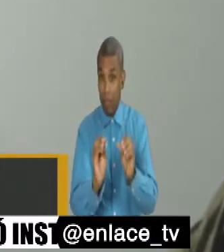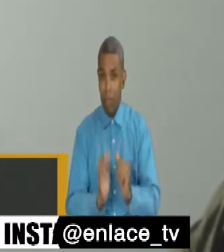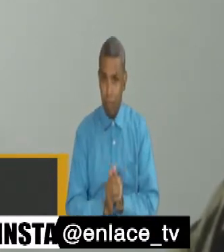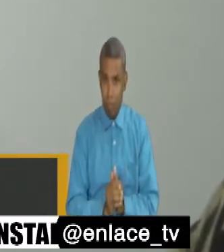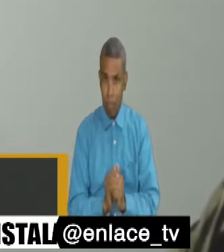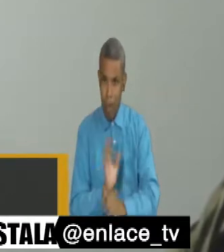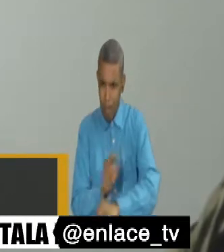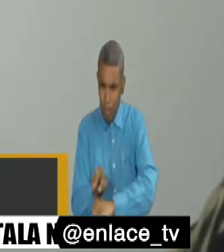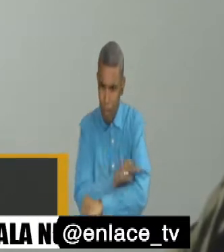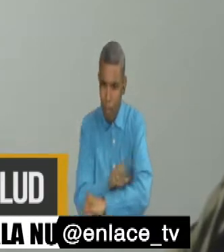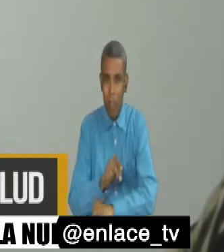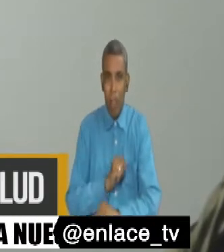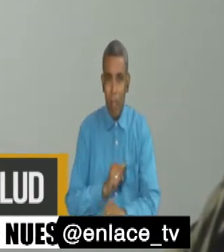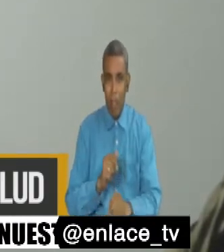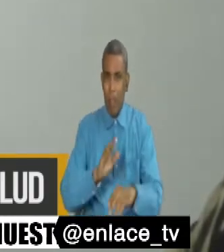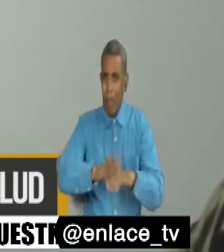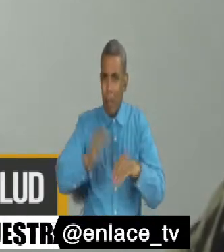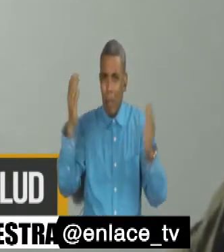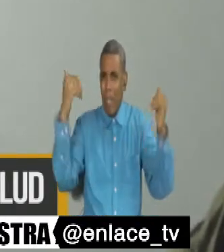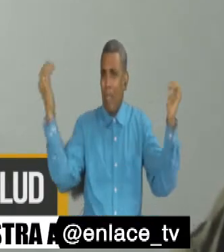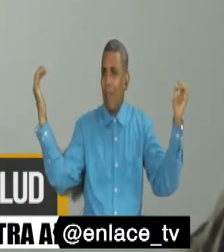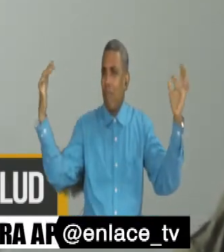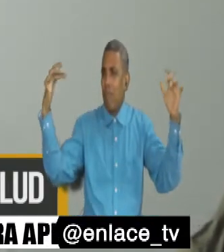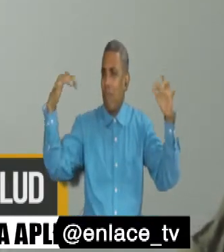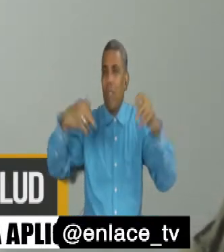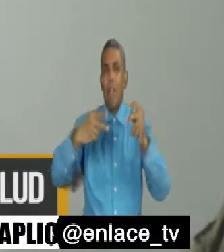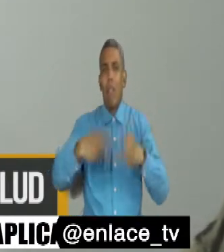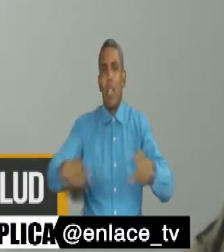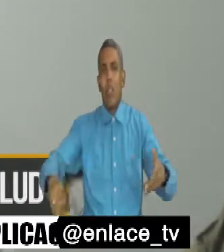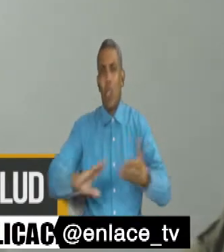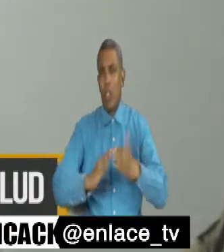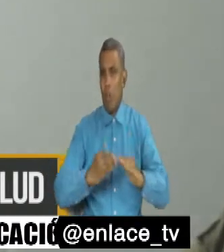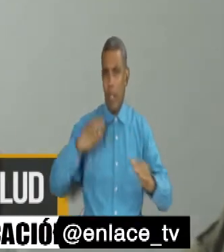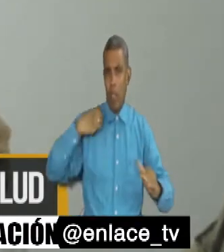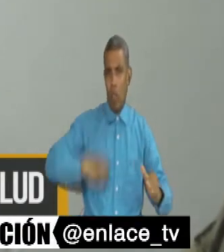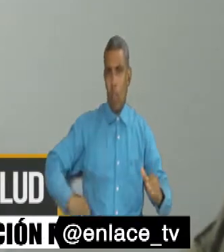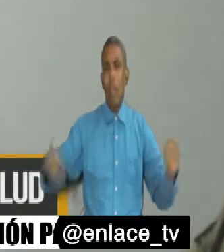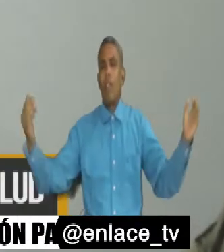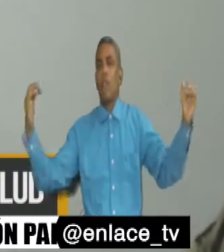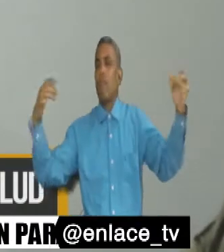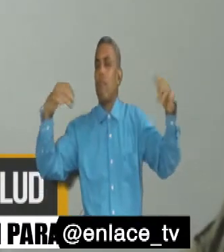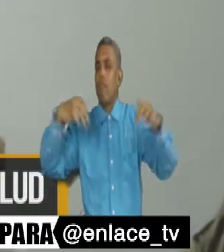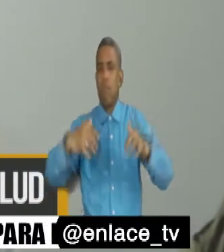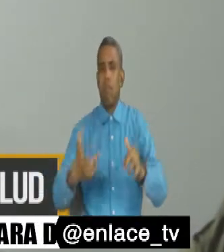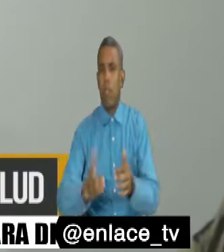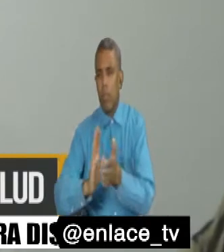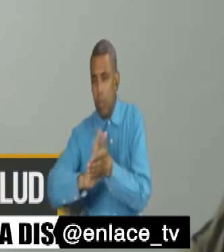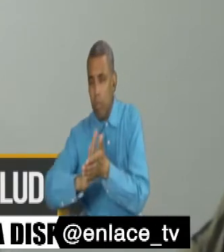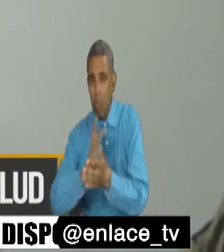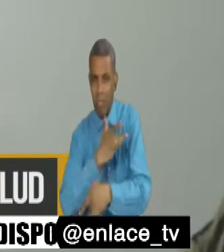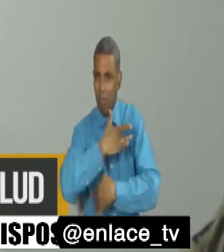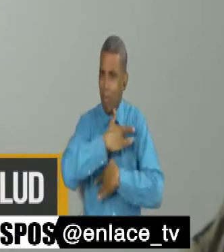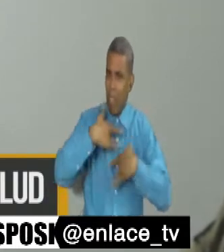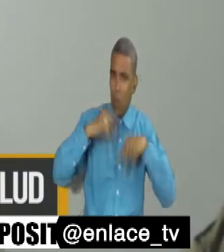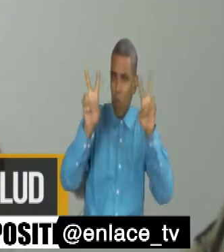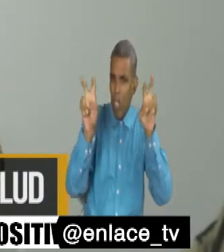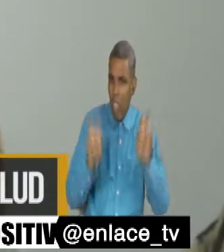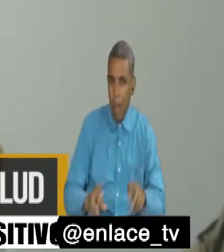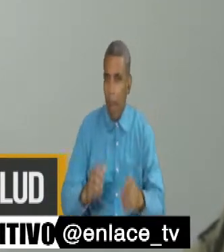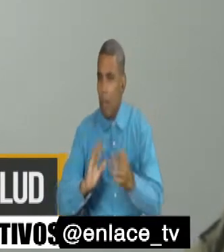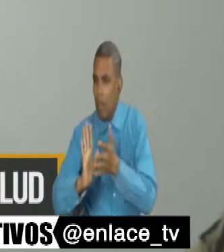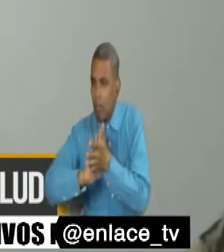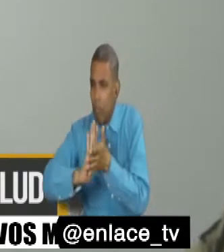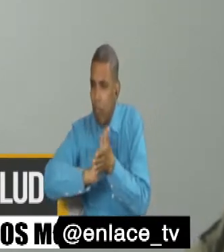a realizar el primer encuentro ciudadano por la salud. Allí estaremos recepcionando todas las quejas y las denuncias que presenten los usuarios